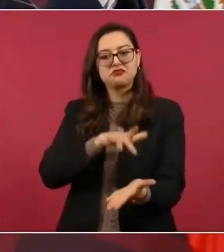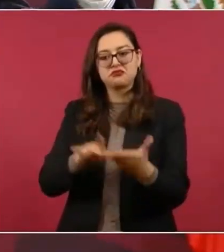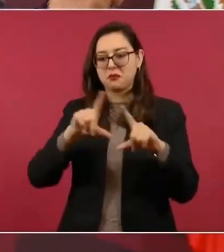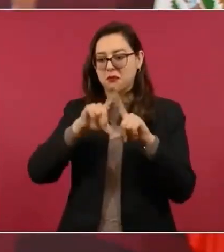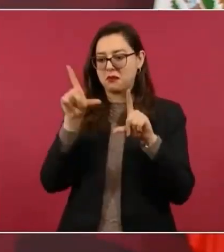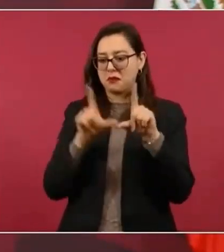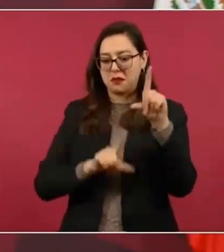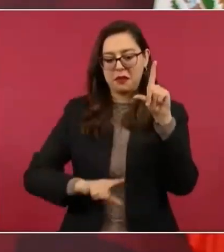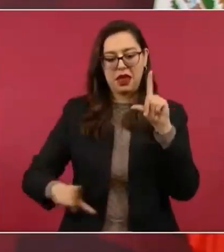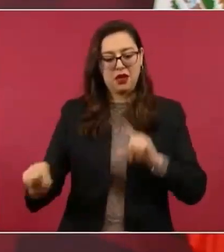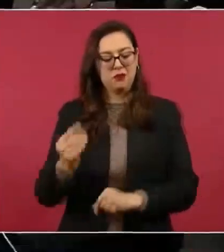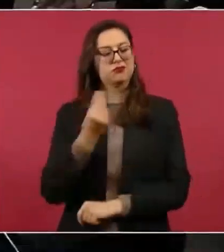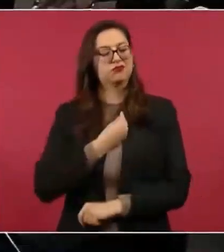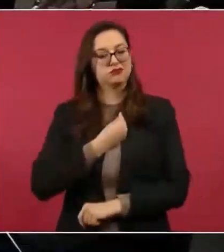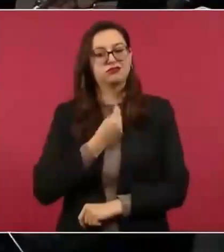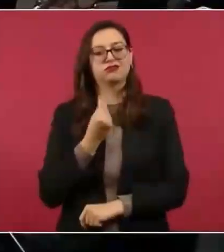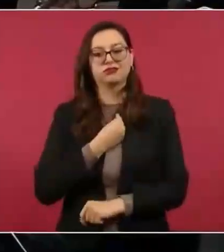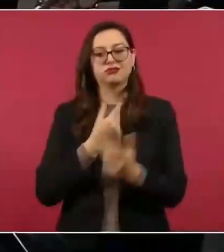imagínense,